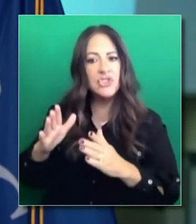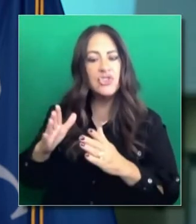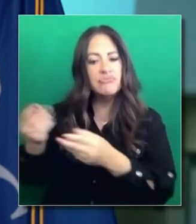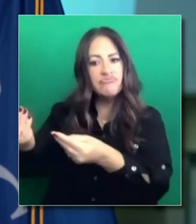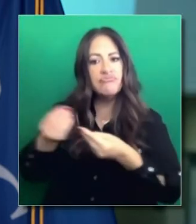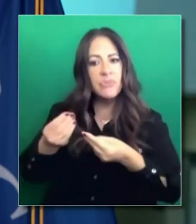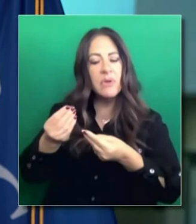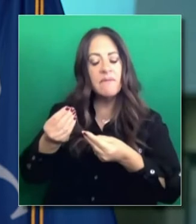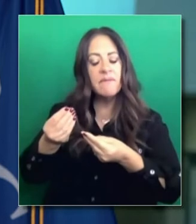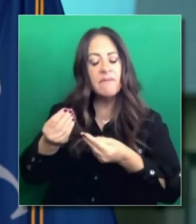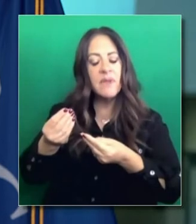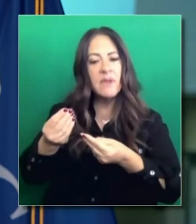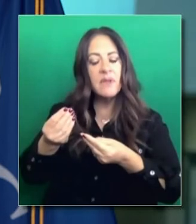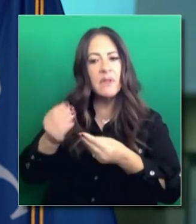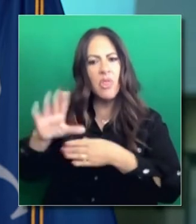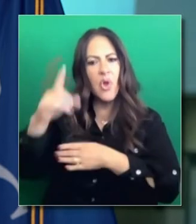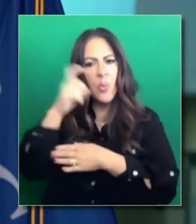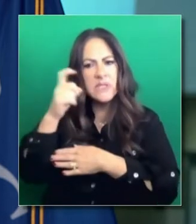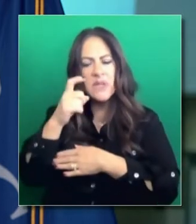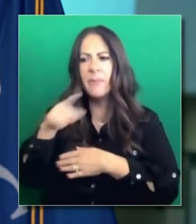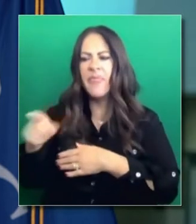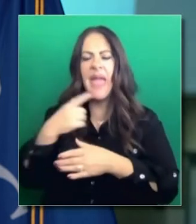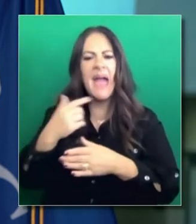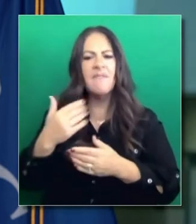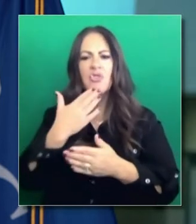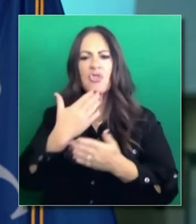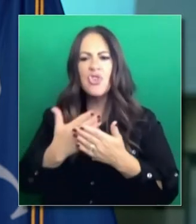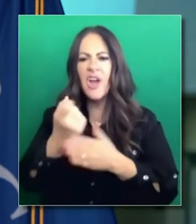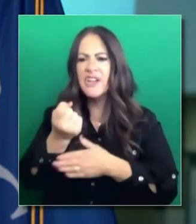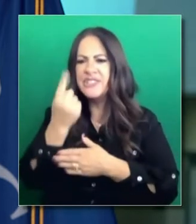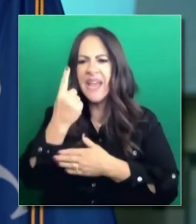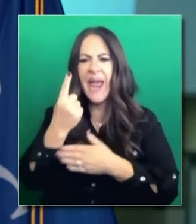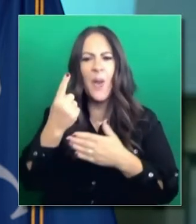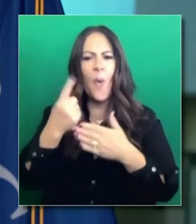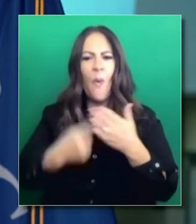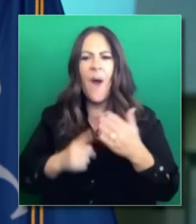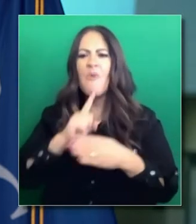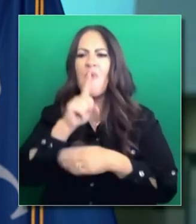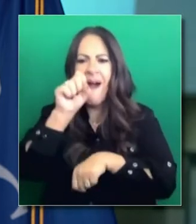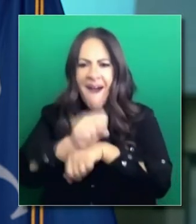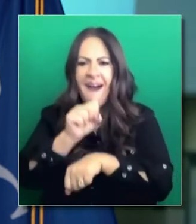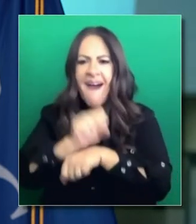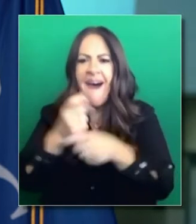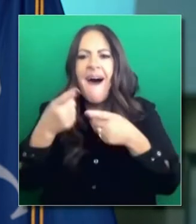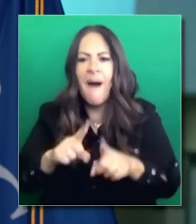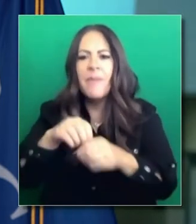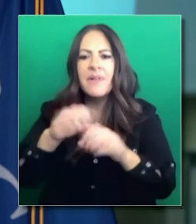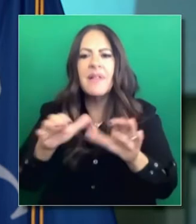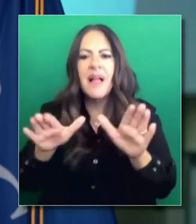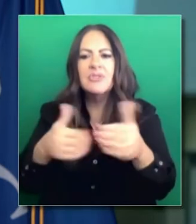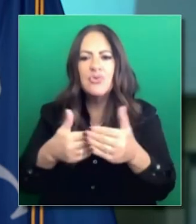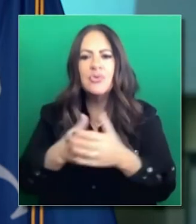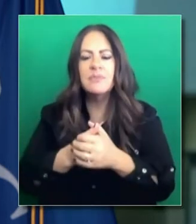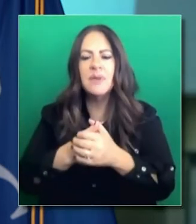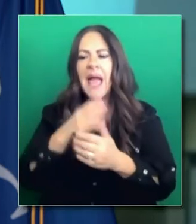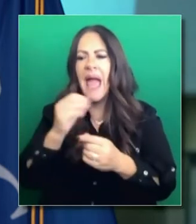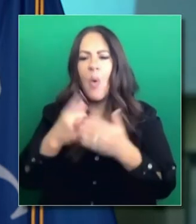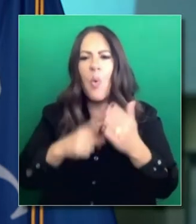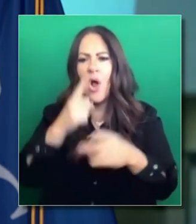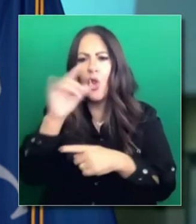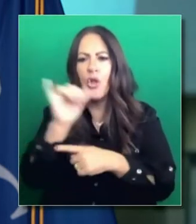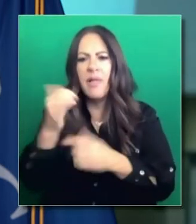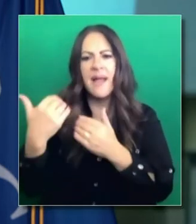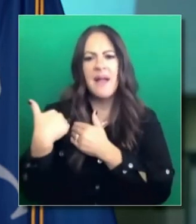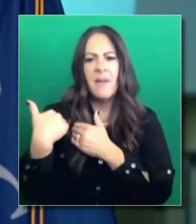a ser gracias al apoyo de ello y considerando lo que realmente sucede en un aula. Así que